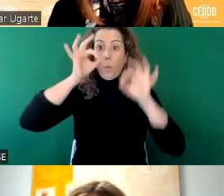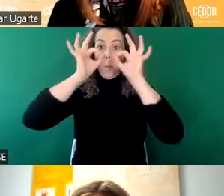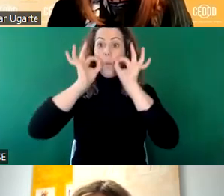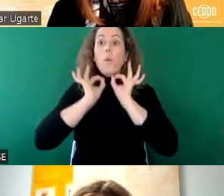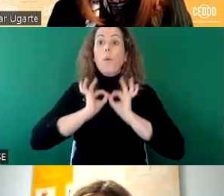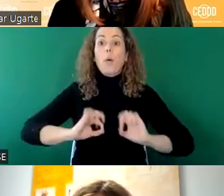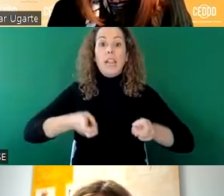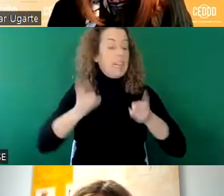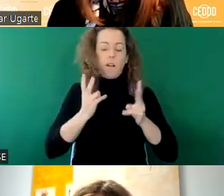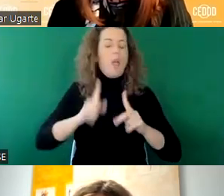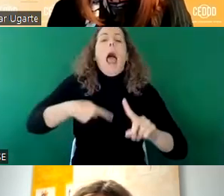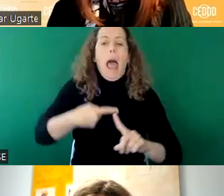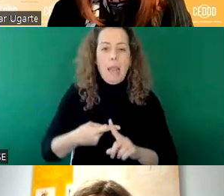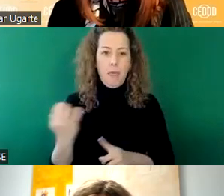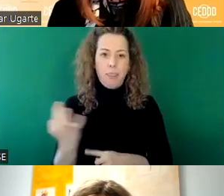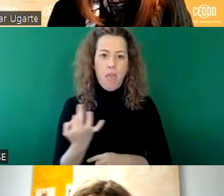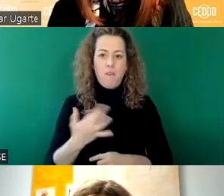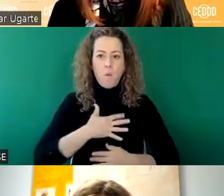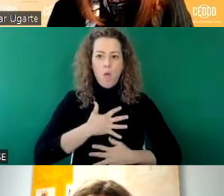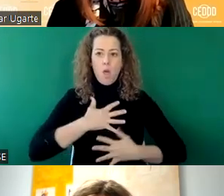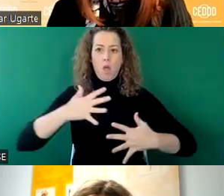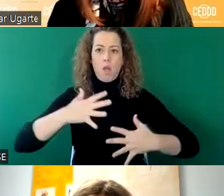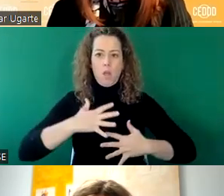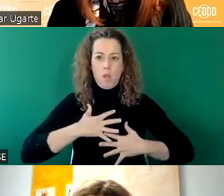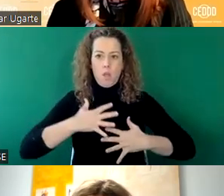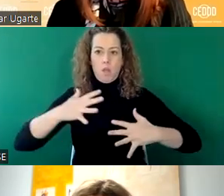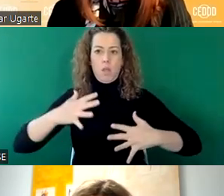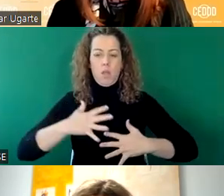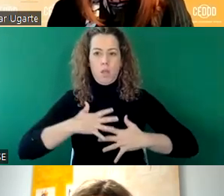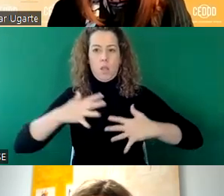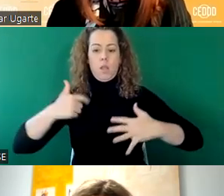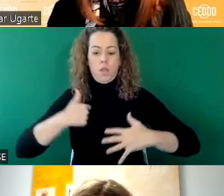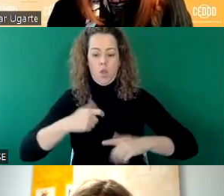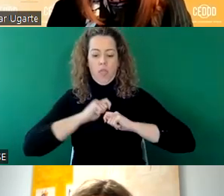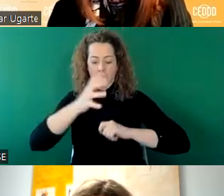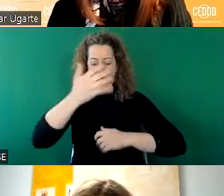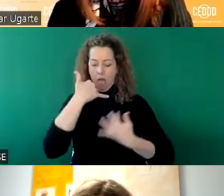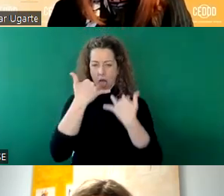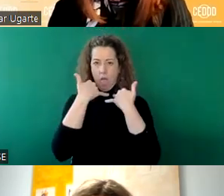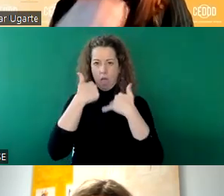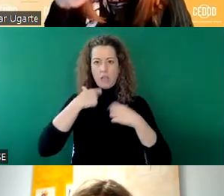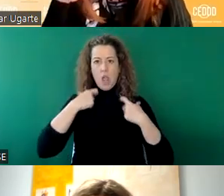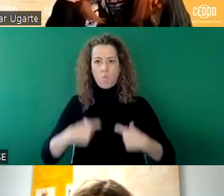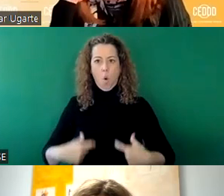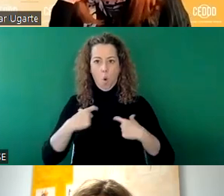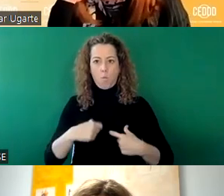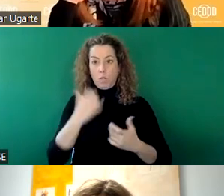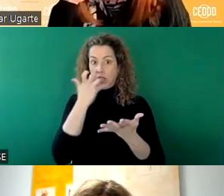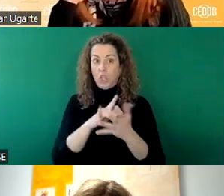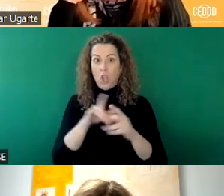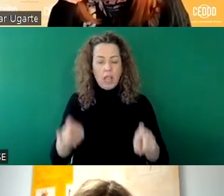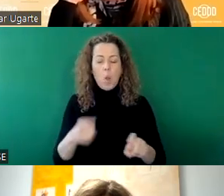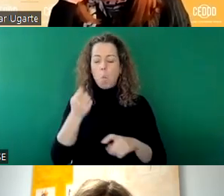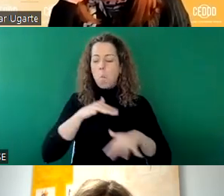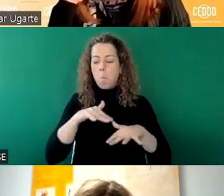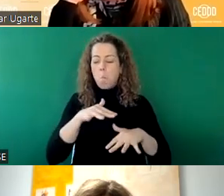además debe también ser capaz de expandir su pecho, ya que esto es lo que introduce aire en los pulmones. En descanso solo requiere un mínimo